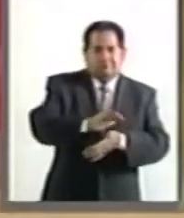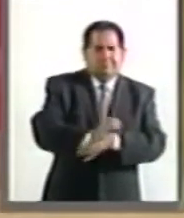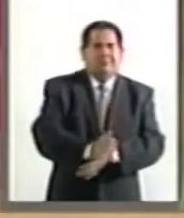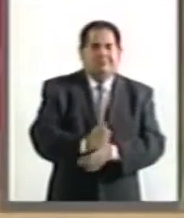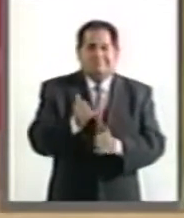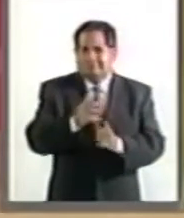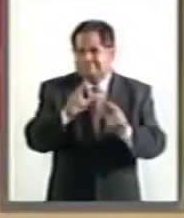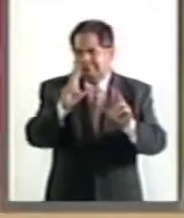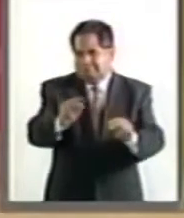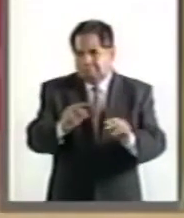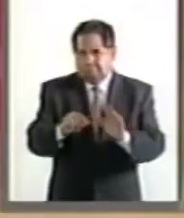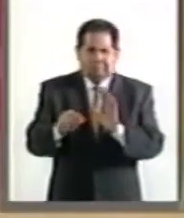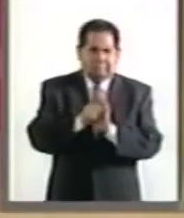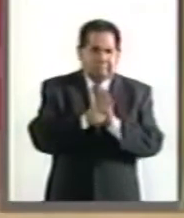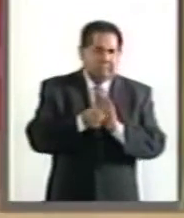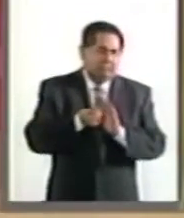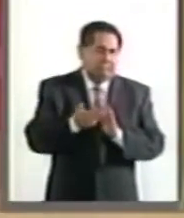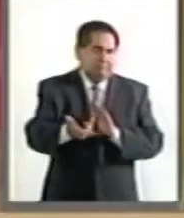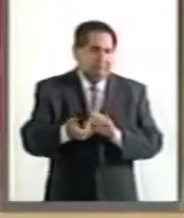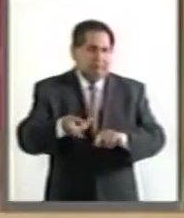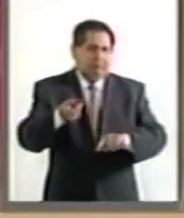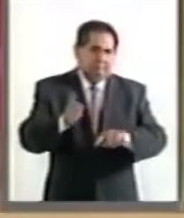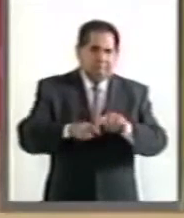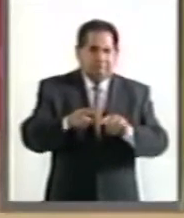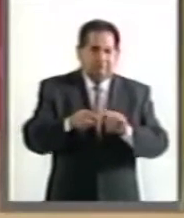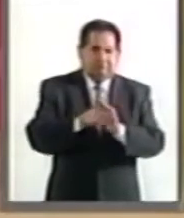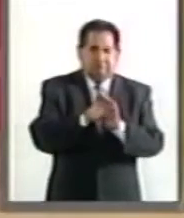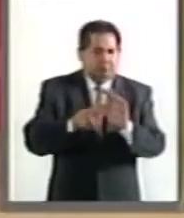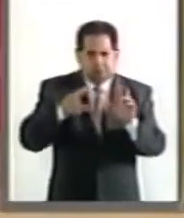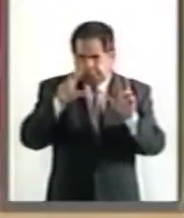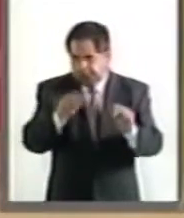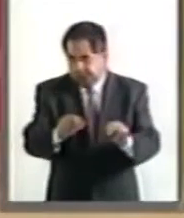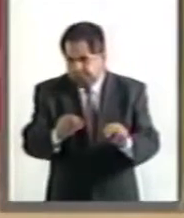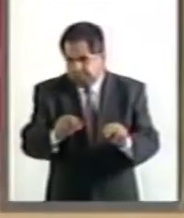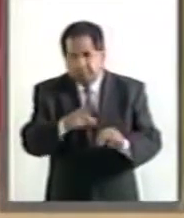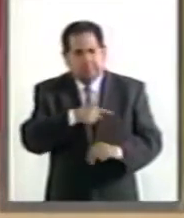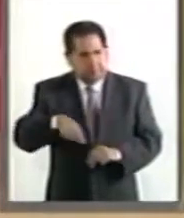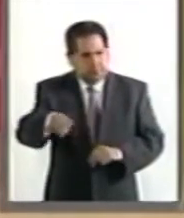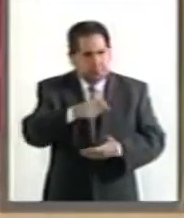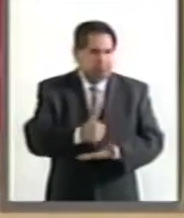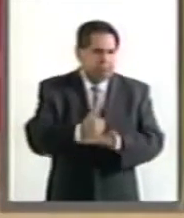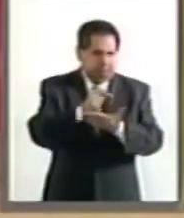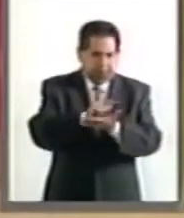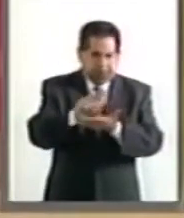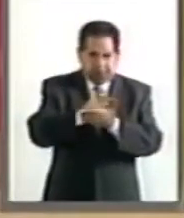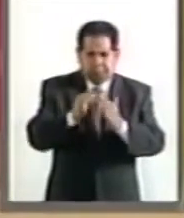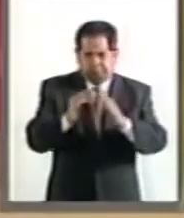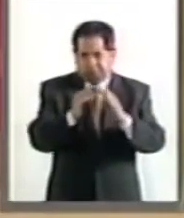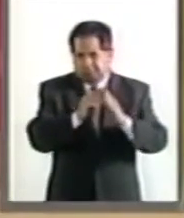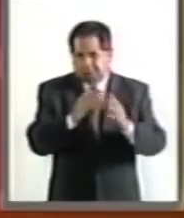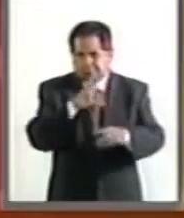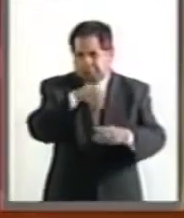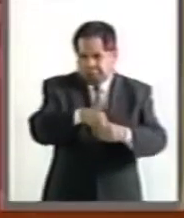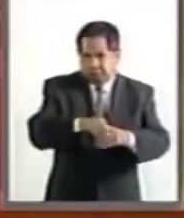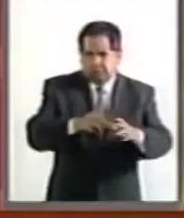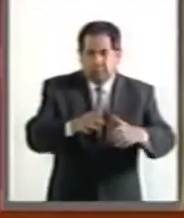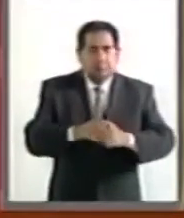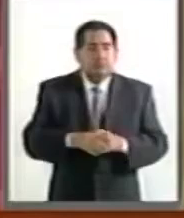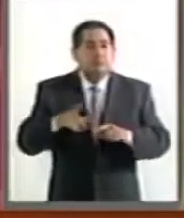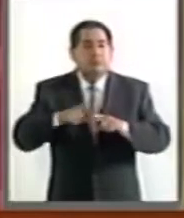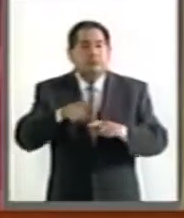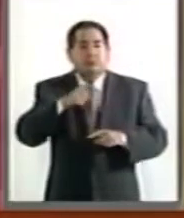para dejar de discriminar, de referirnos de manera peyorativa a quienes realizan este tipo de trabajos. ¿Quiénes